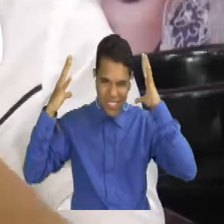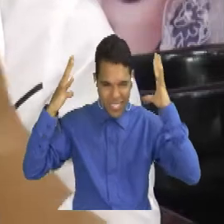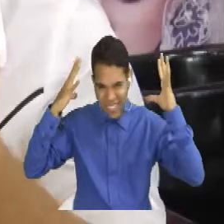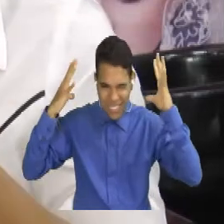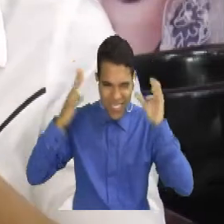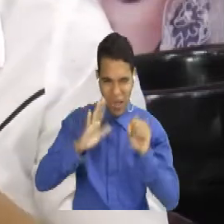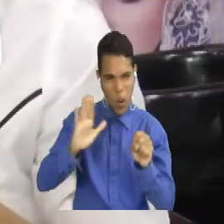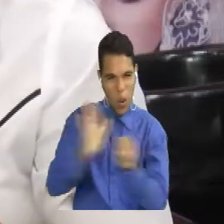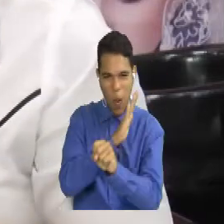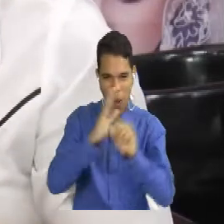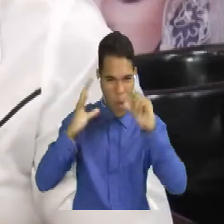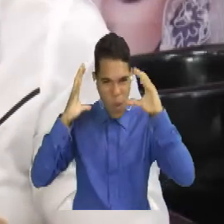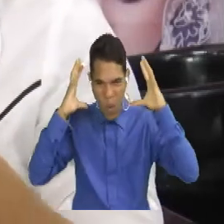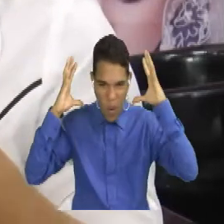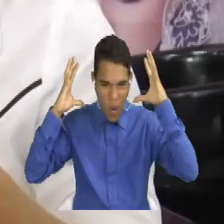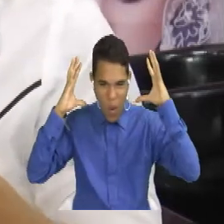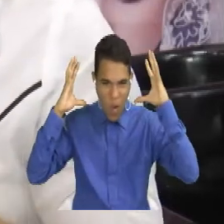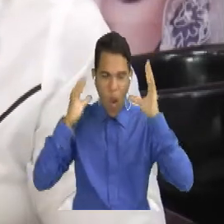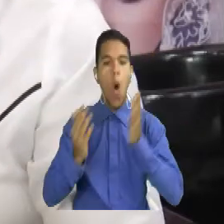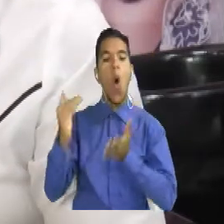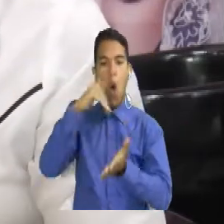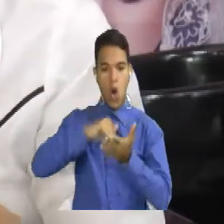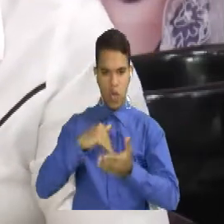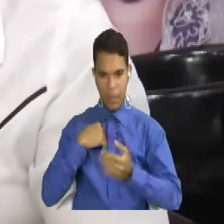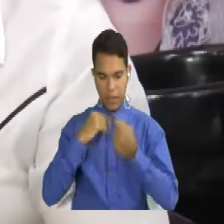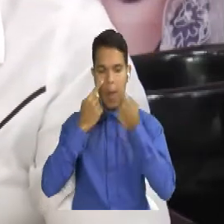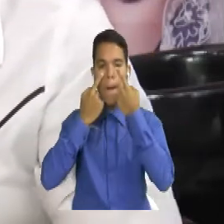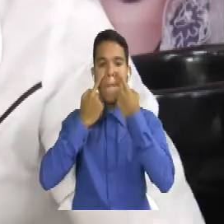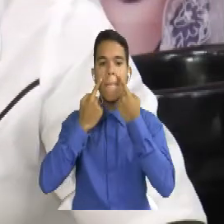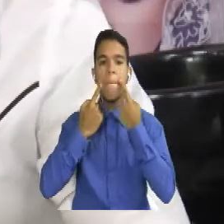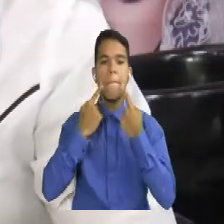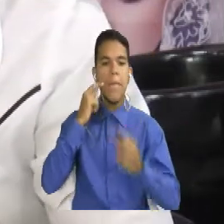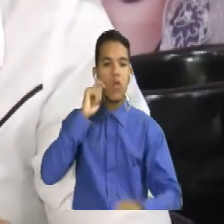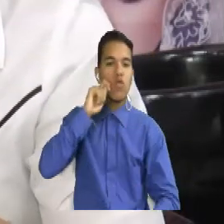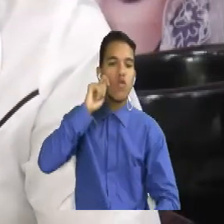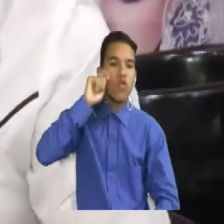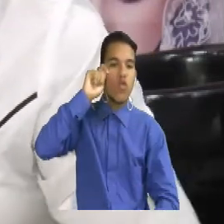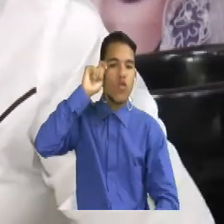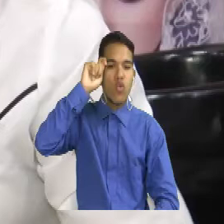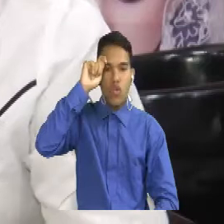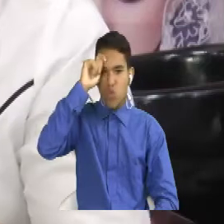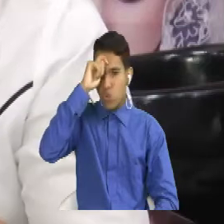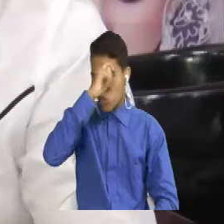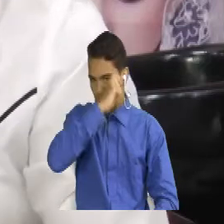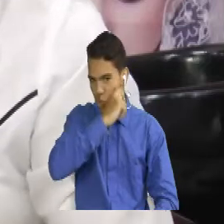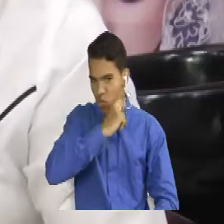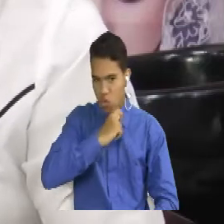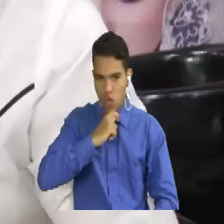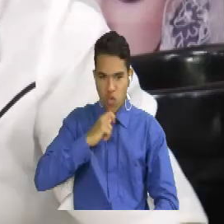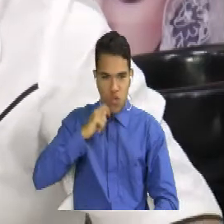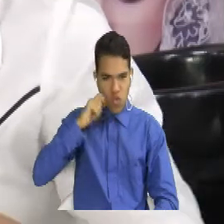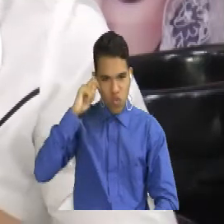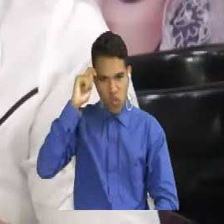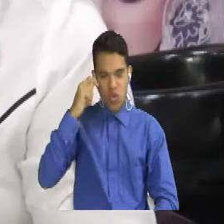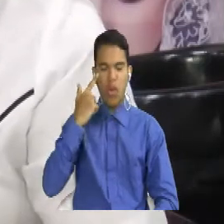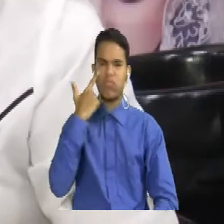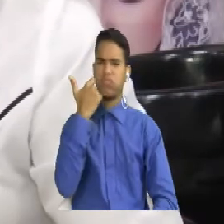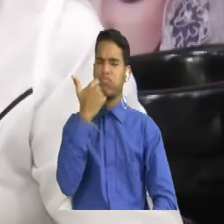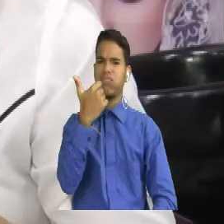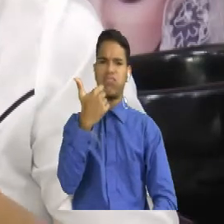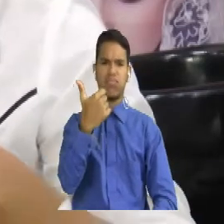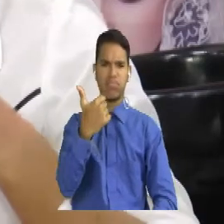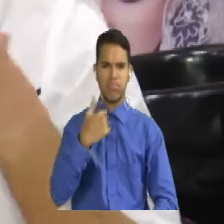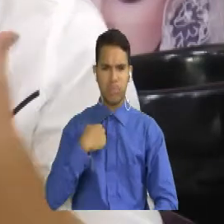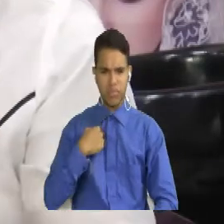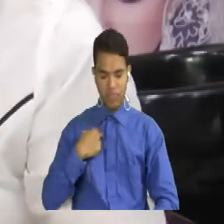tiempo para eso, pero tengo que hacerlo nuevamente. Me realicé una y la verdad que se siente fabuloso. Después de que uno se la